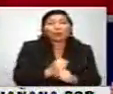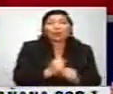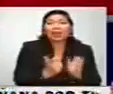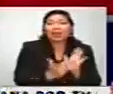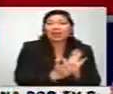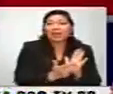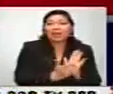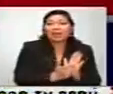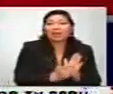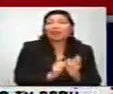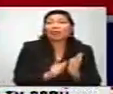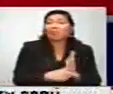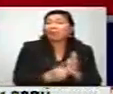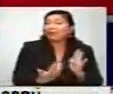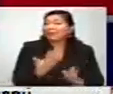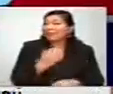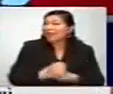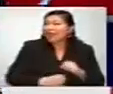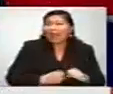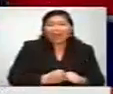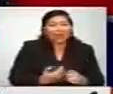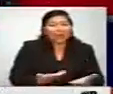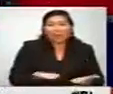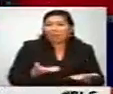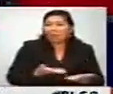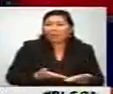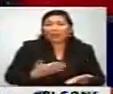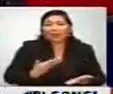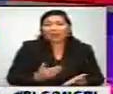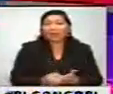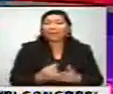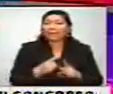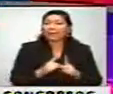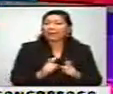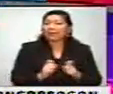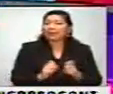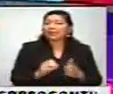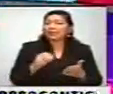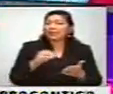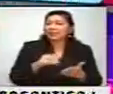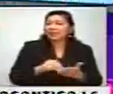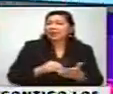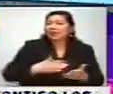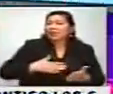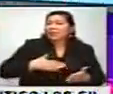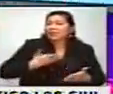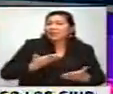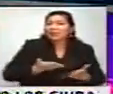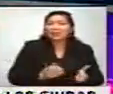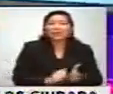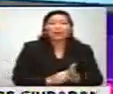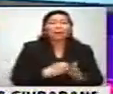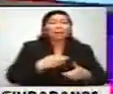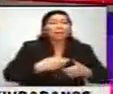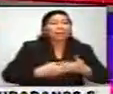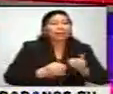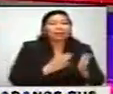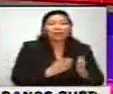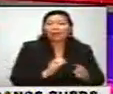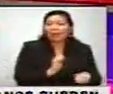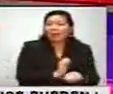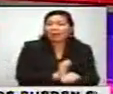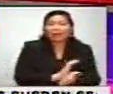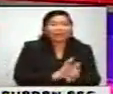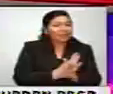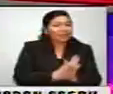hoy día, después de 15 años, no se puede aplicar. Muchos se preguntan, ¿para qué está esa ley? Si no se puede procesarme, detener a nadie